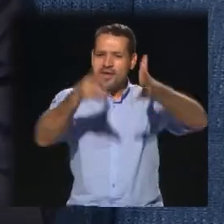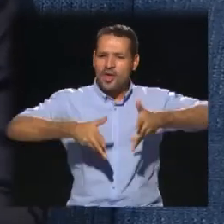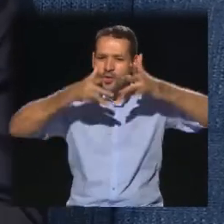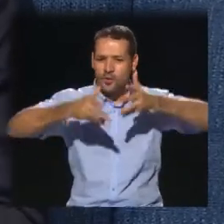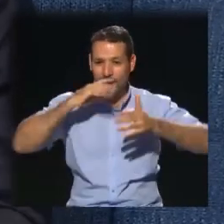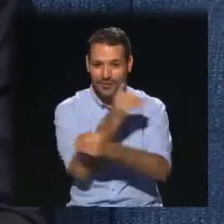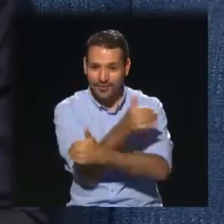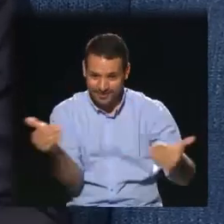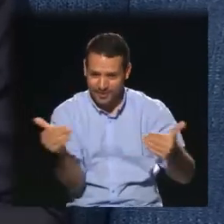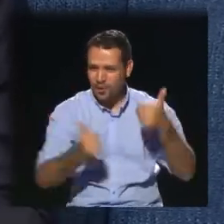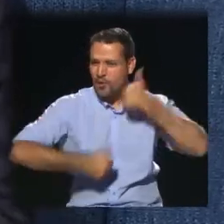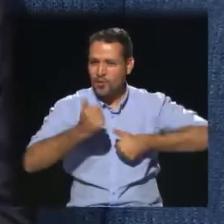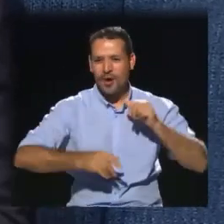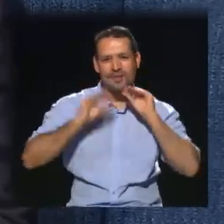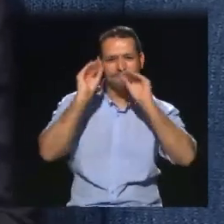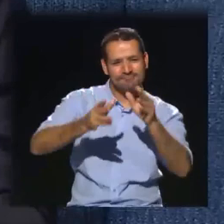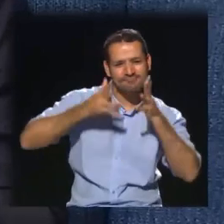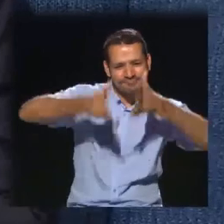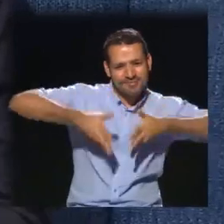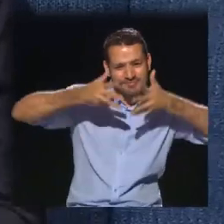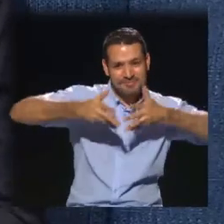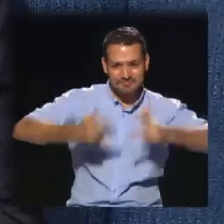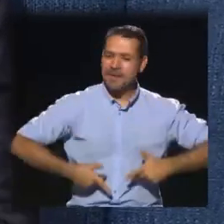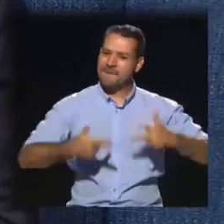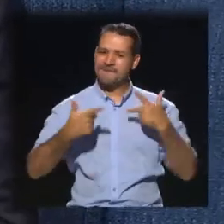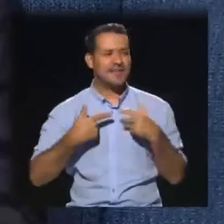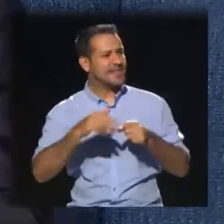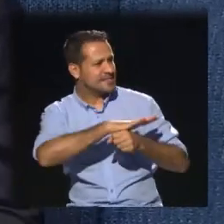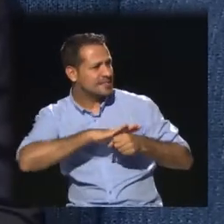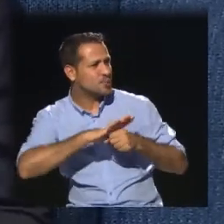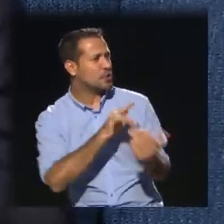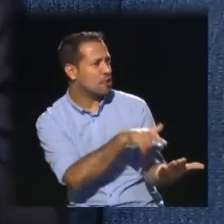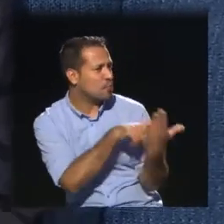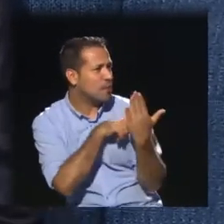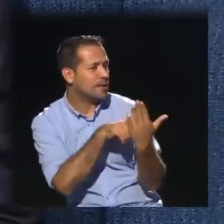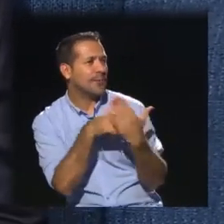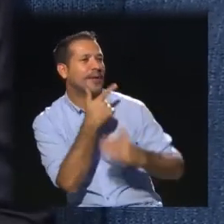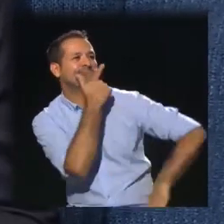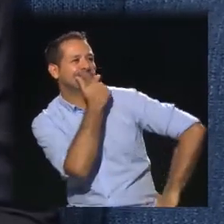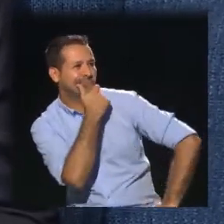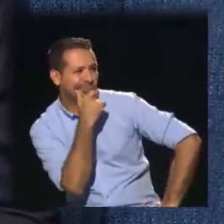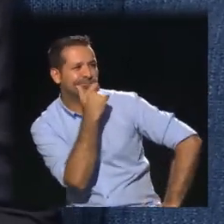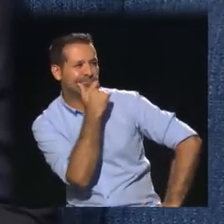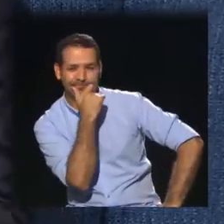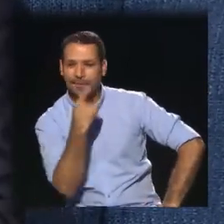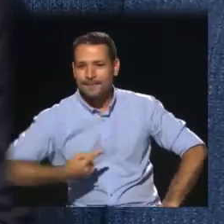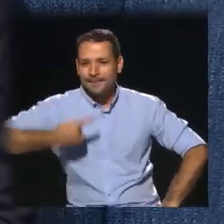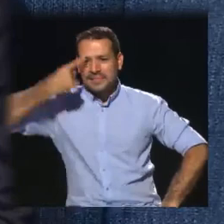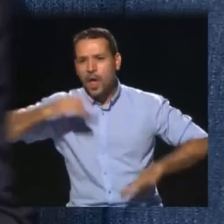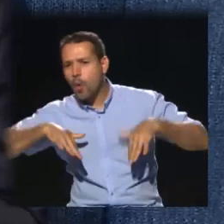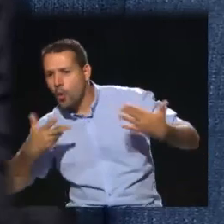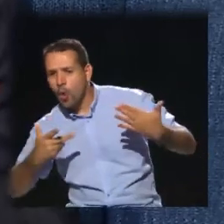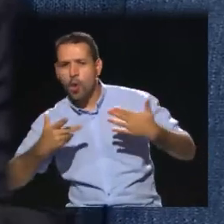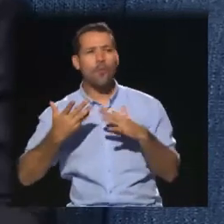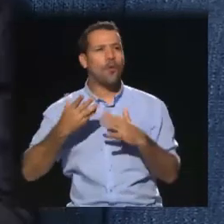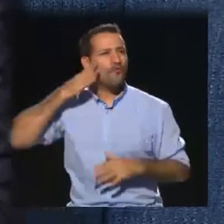el aprendizaje que nos está trayendo la vida con esta situación, y comenzamos a repensarnos nuestro